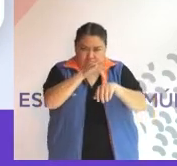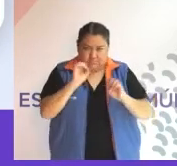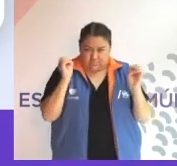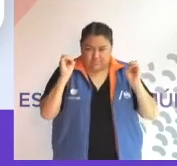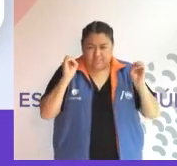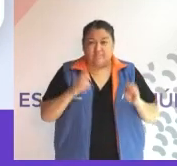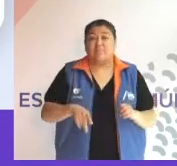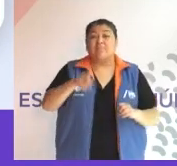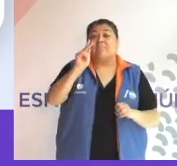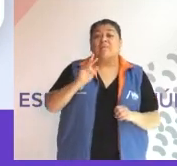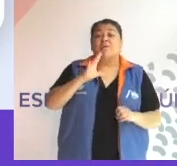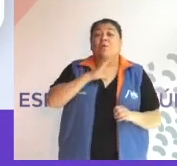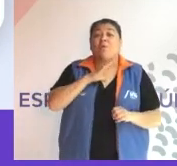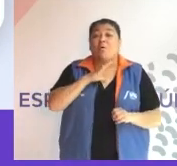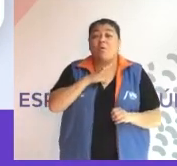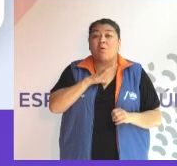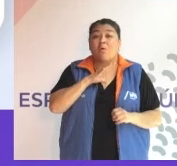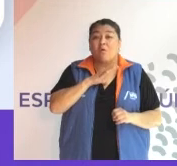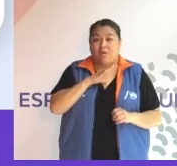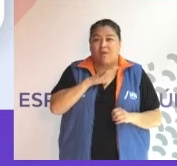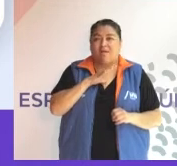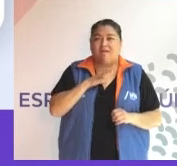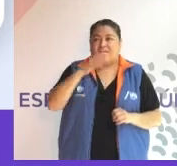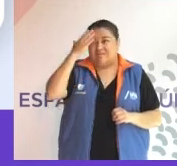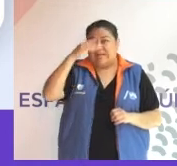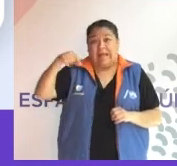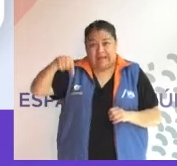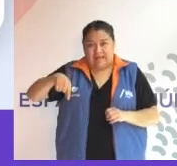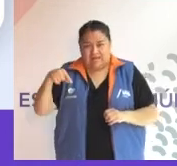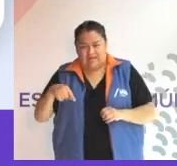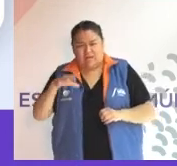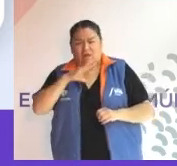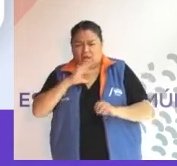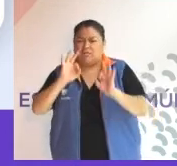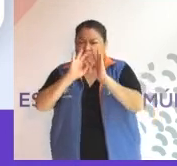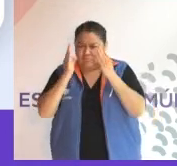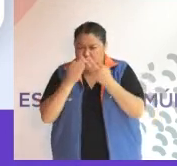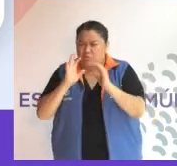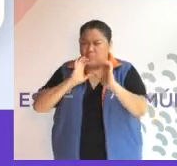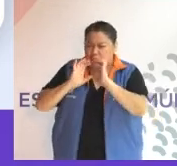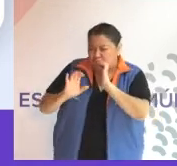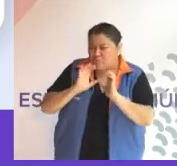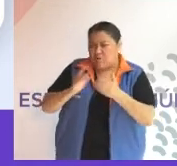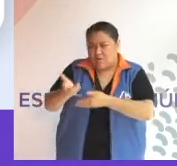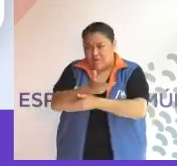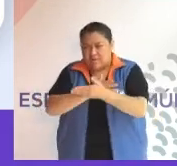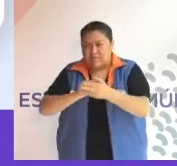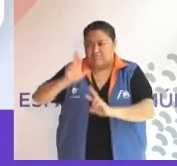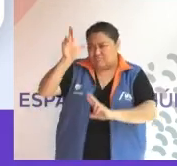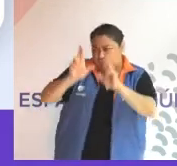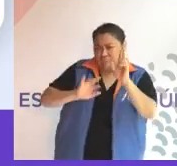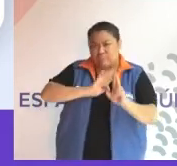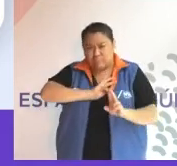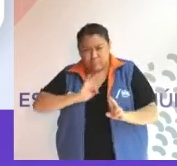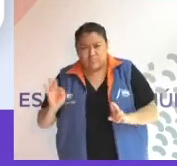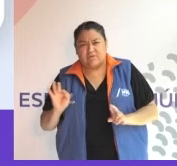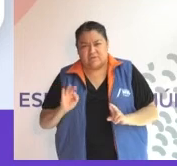tenemos una playa de mecanismos de participación. Parte de lo que estamos haciendo ahora es tratar